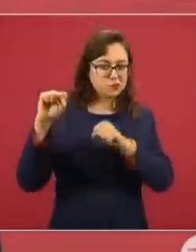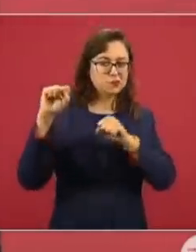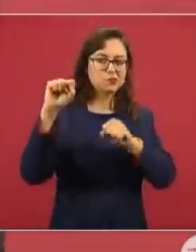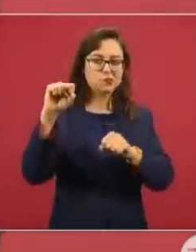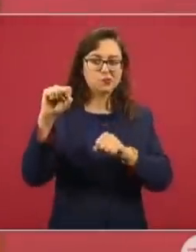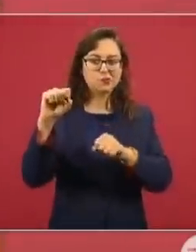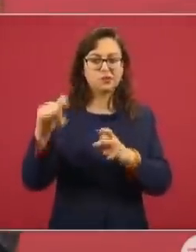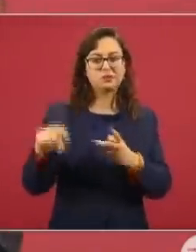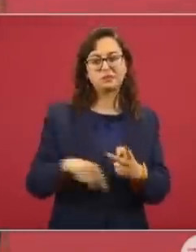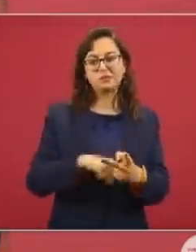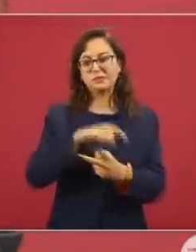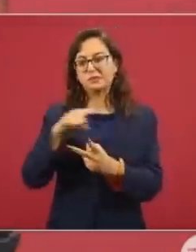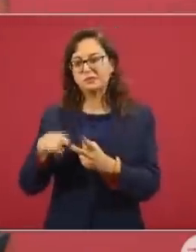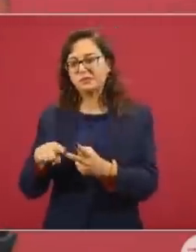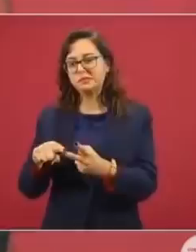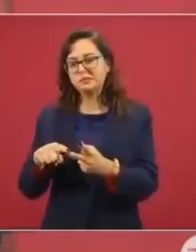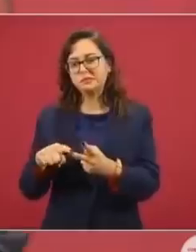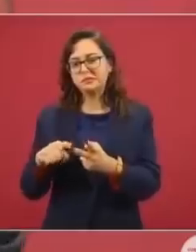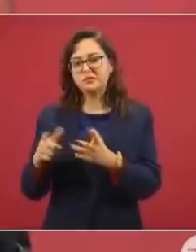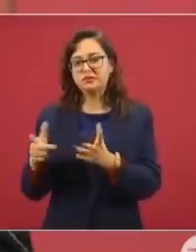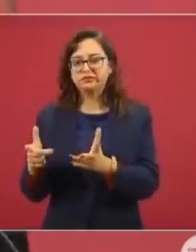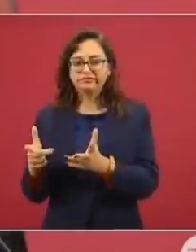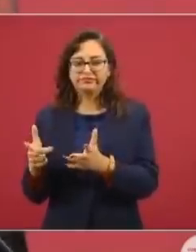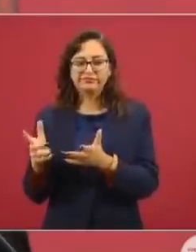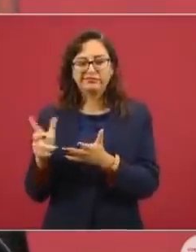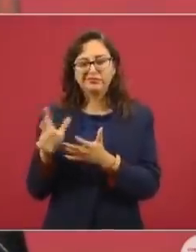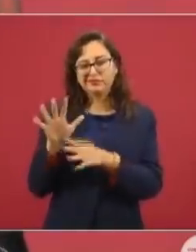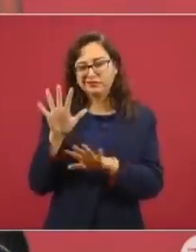y los otros matizan,